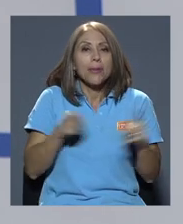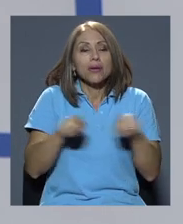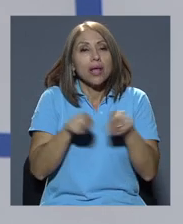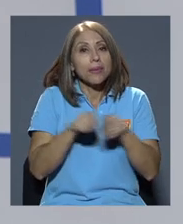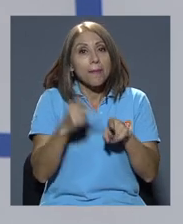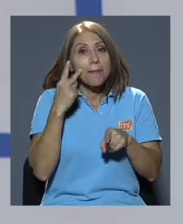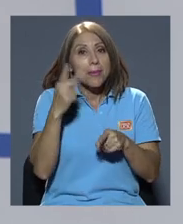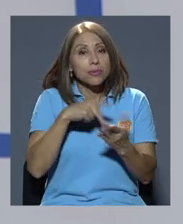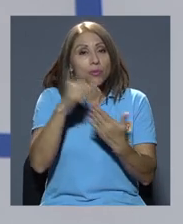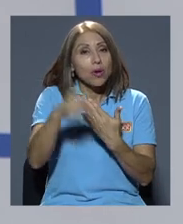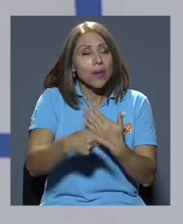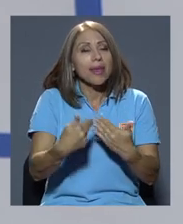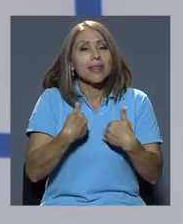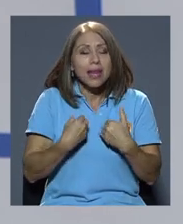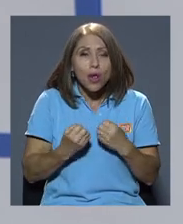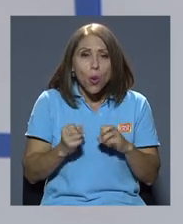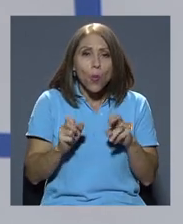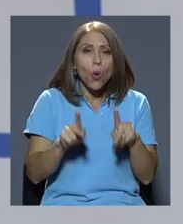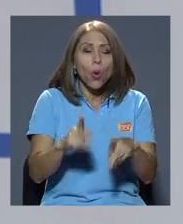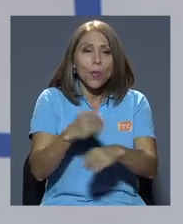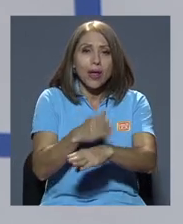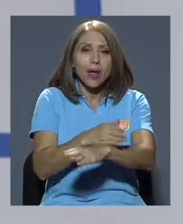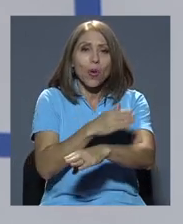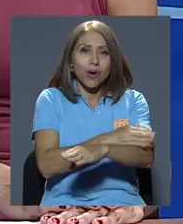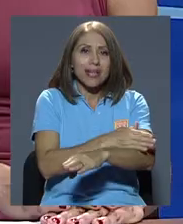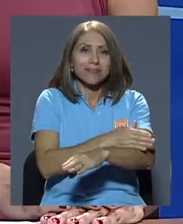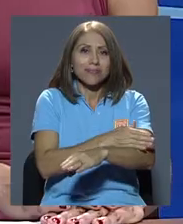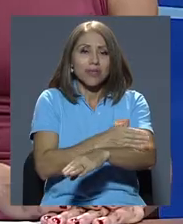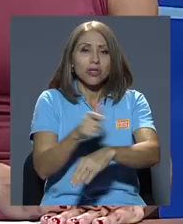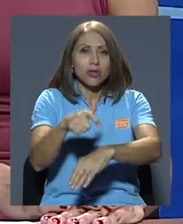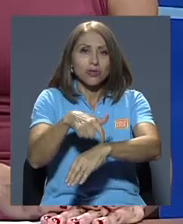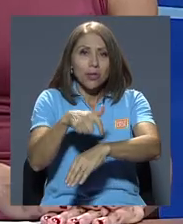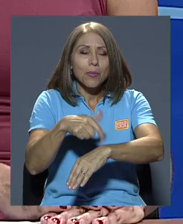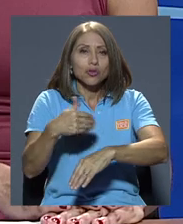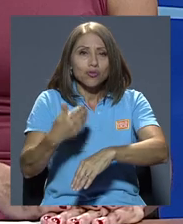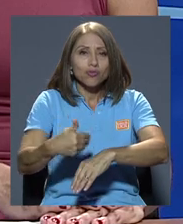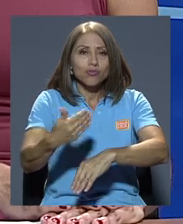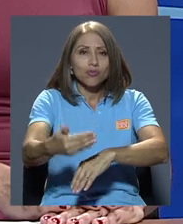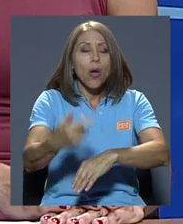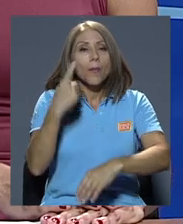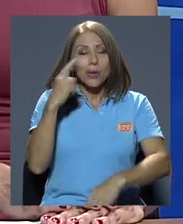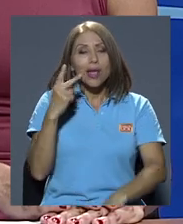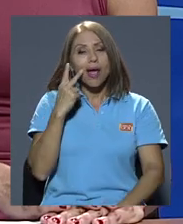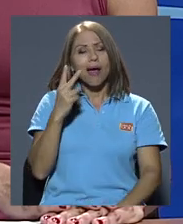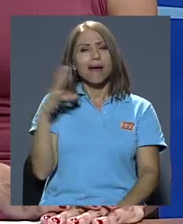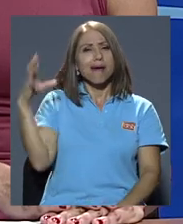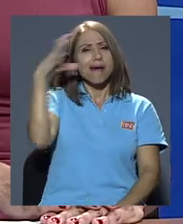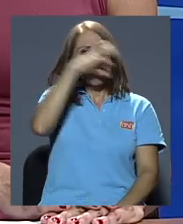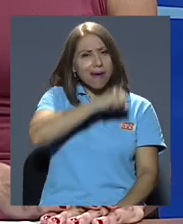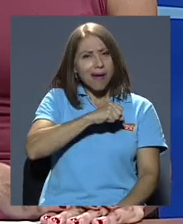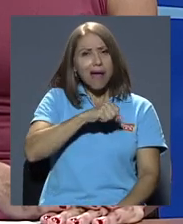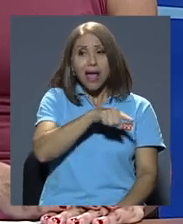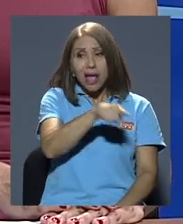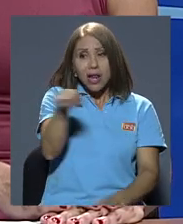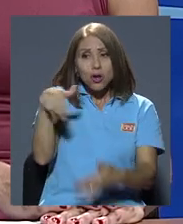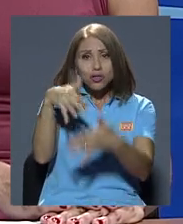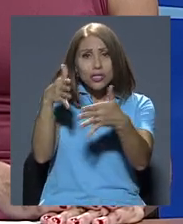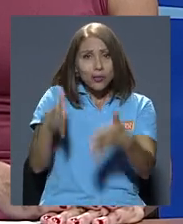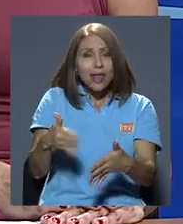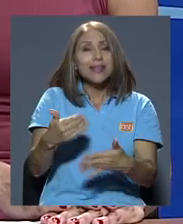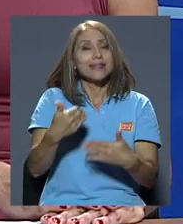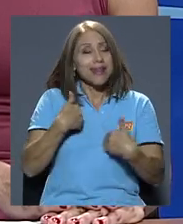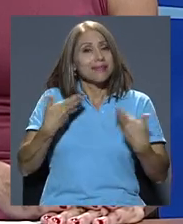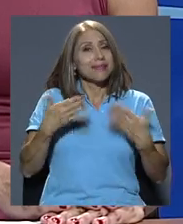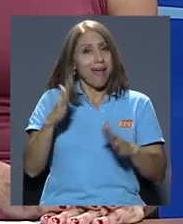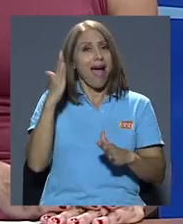programa tiene muchas oportunidades de mejoras en cuanto a los tiempos ya que se encontró que si bien es cierto es una ayuda que los estudiantes están valorando que el